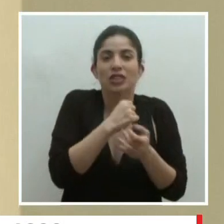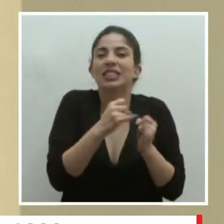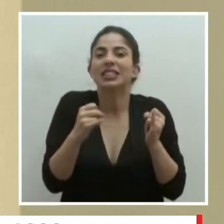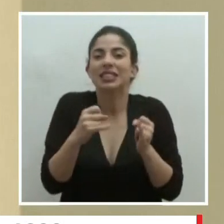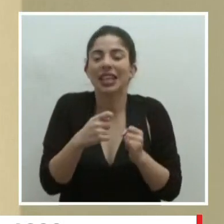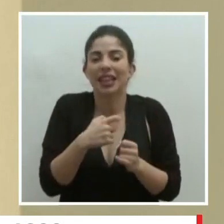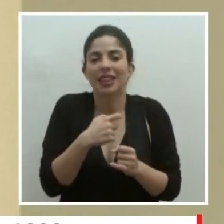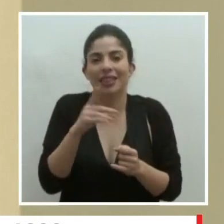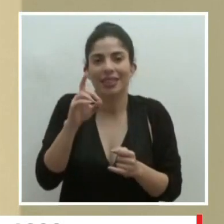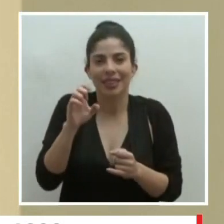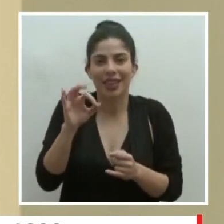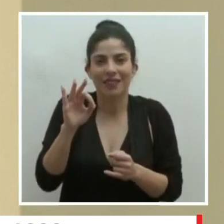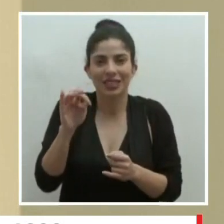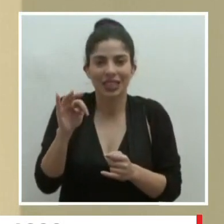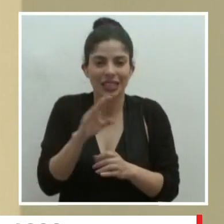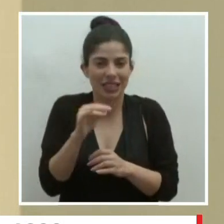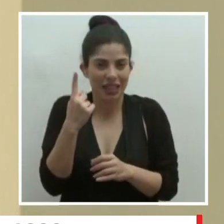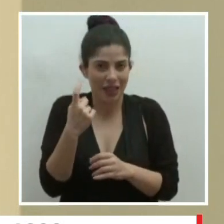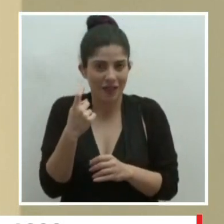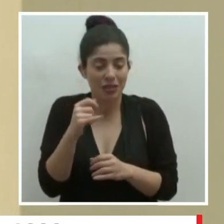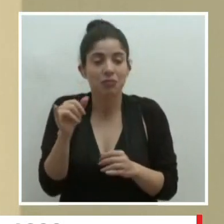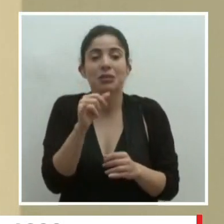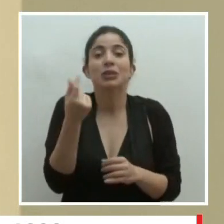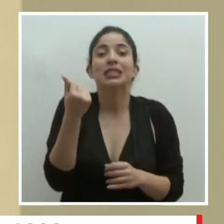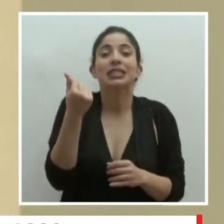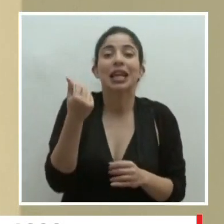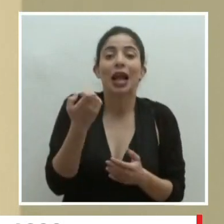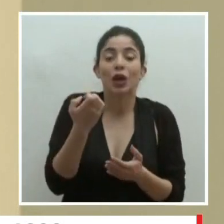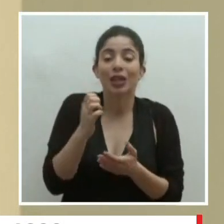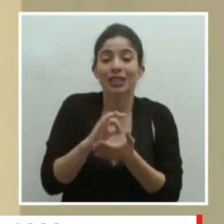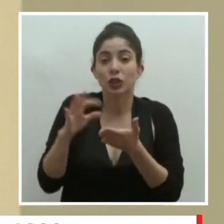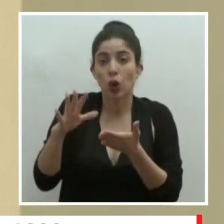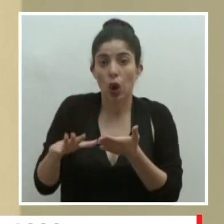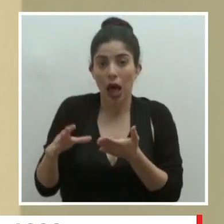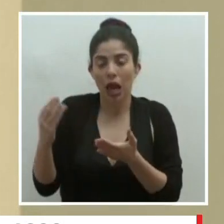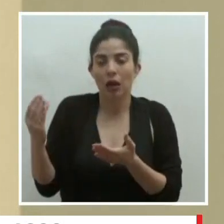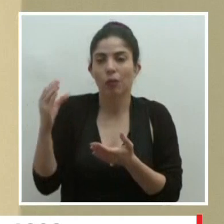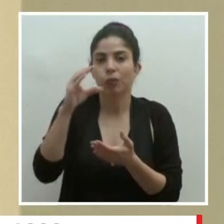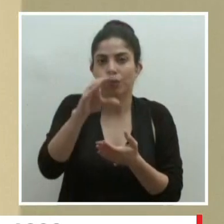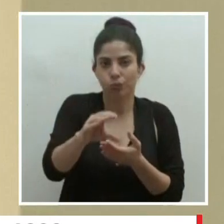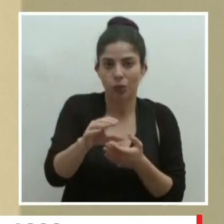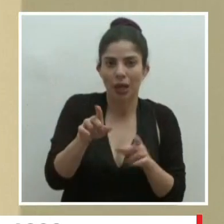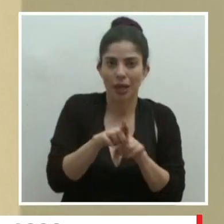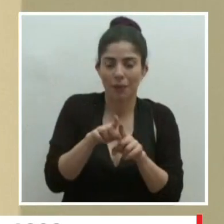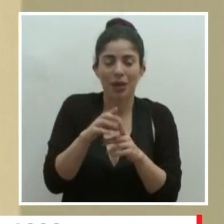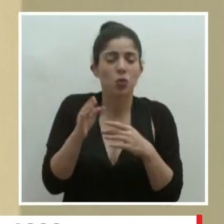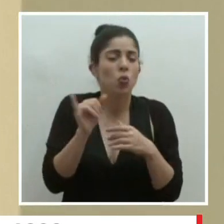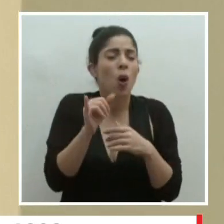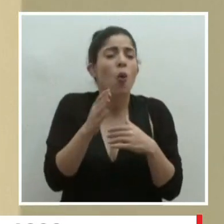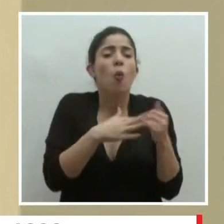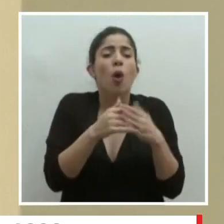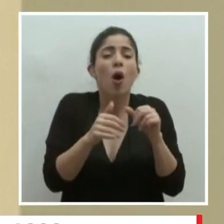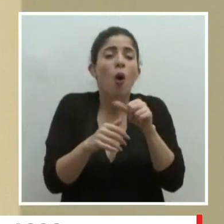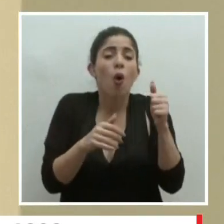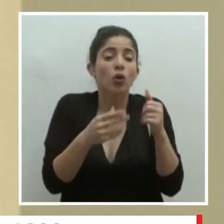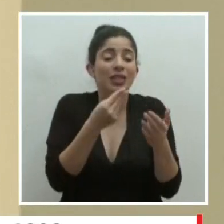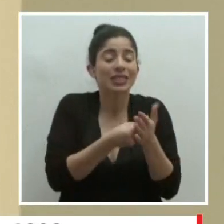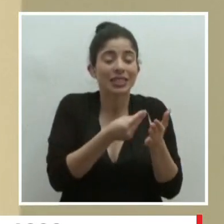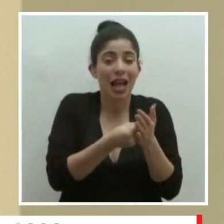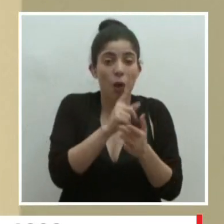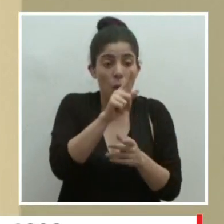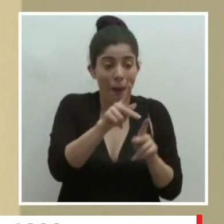que era darle el salario escolar, darle el mismo tratamiento que tiene cualquier otro componente del salario